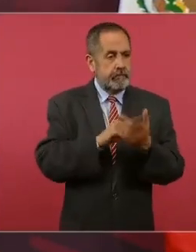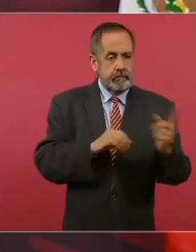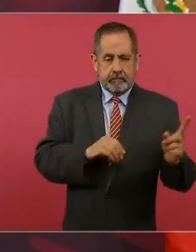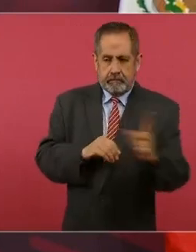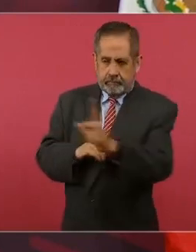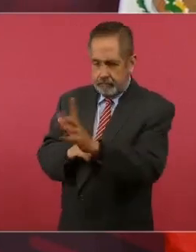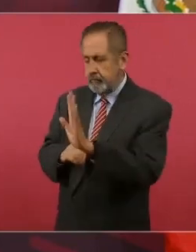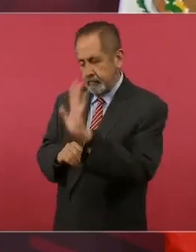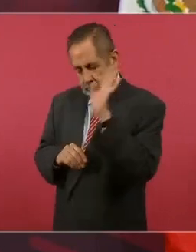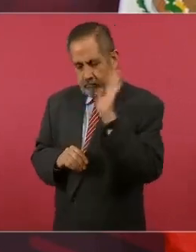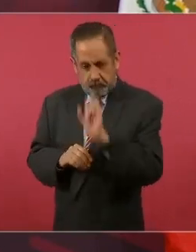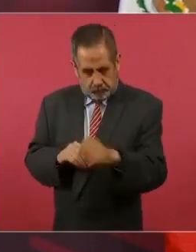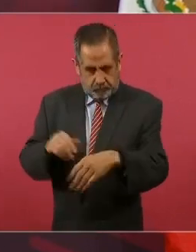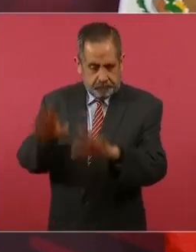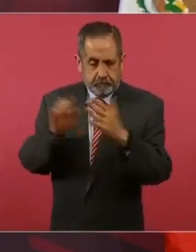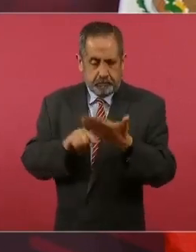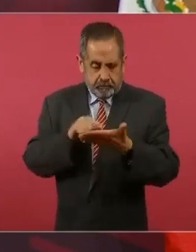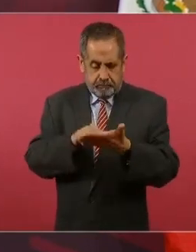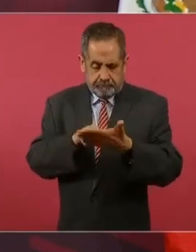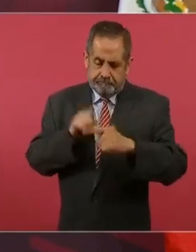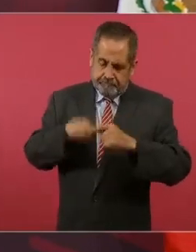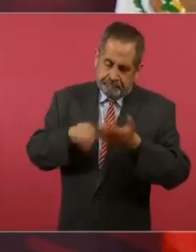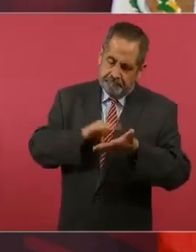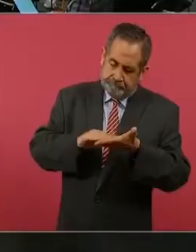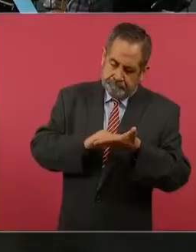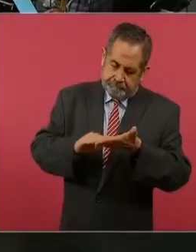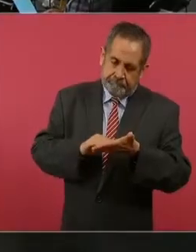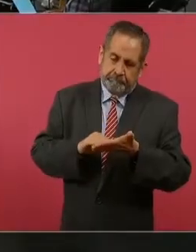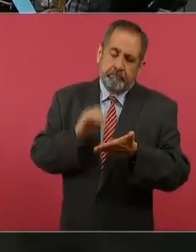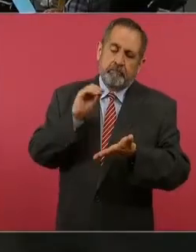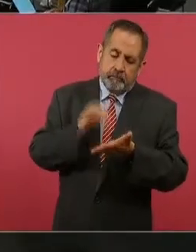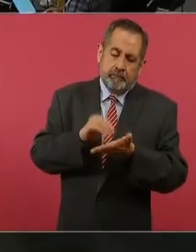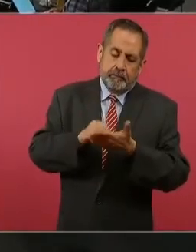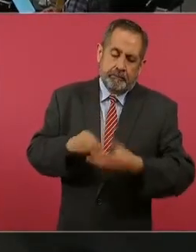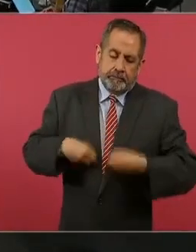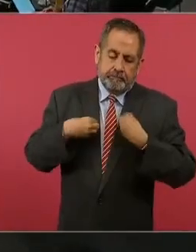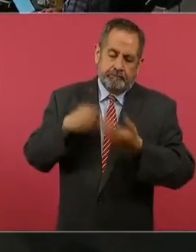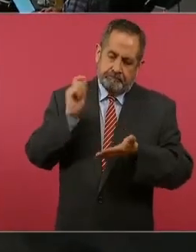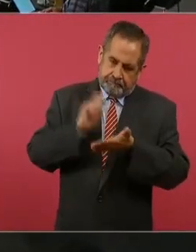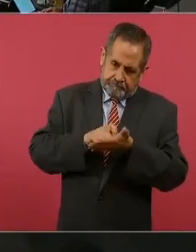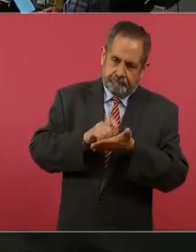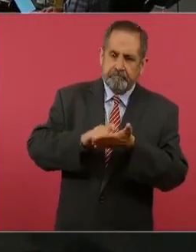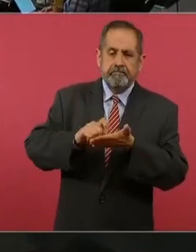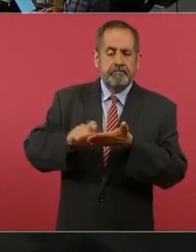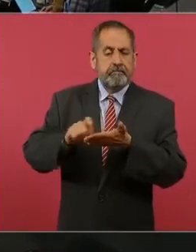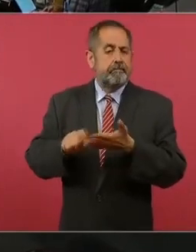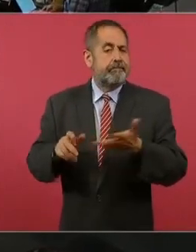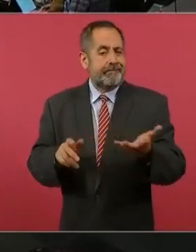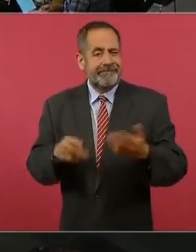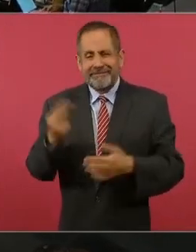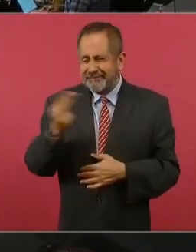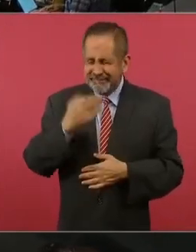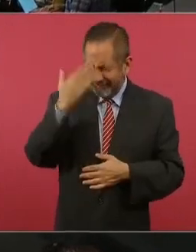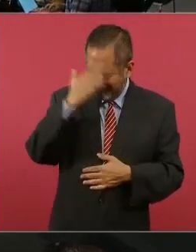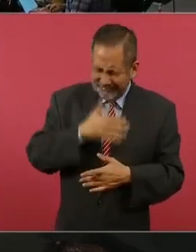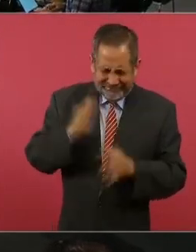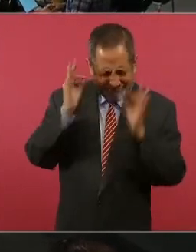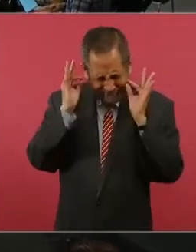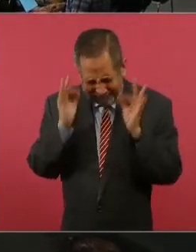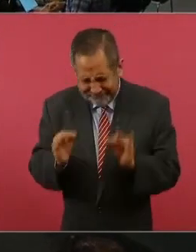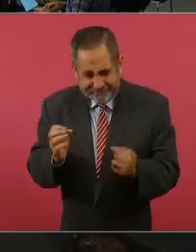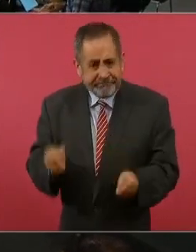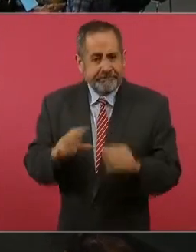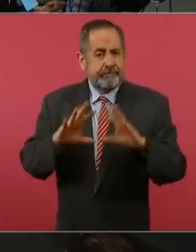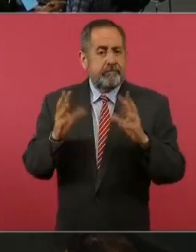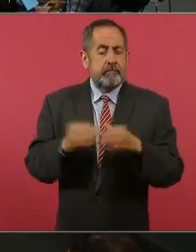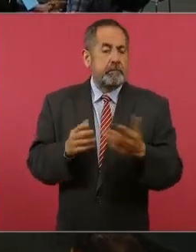pero tenemos que saber muy bien, con exactitud, empezar por ahí. Y